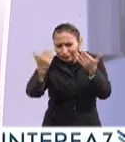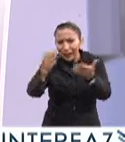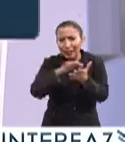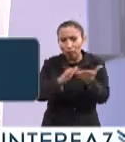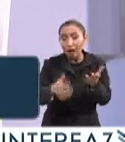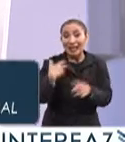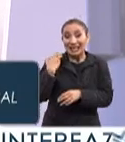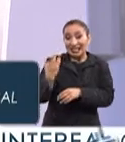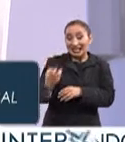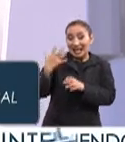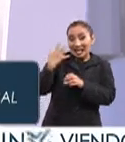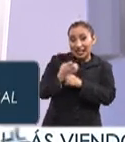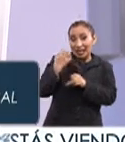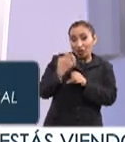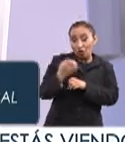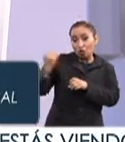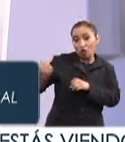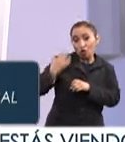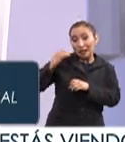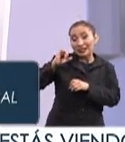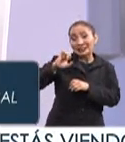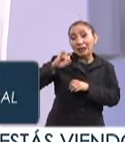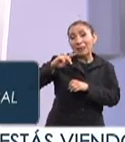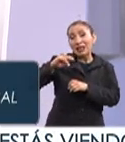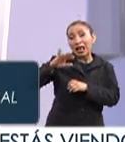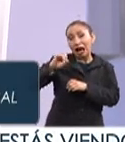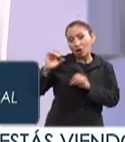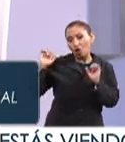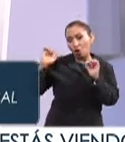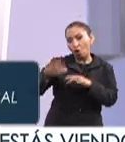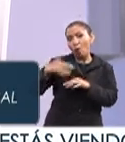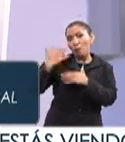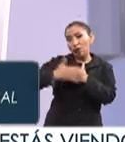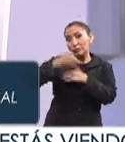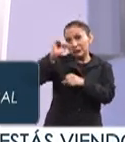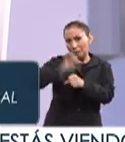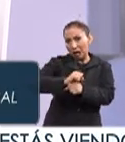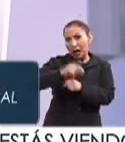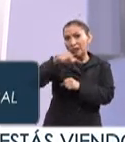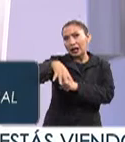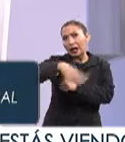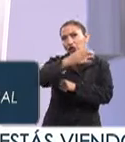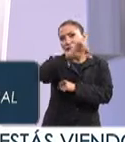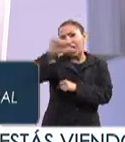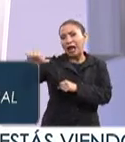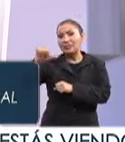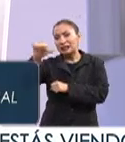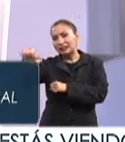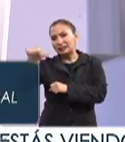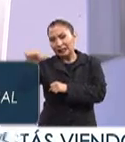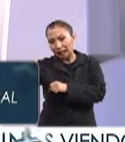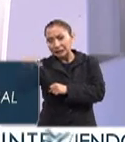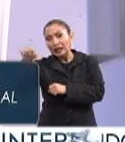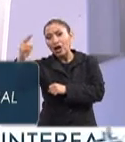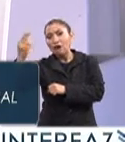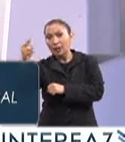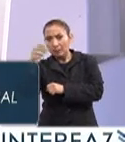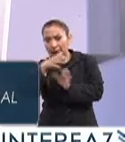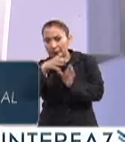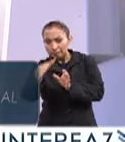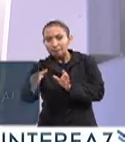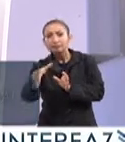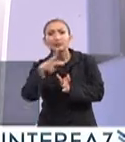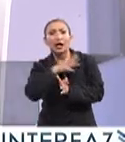este 5º seminario que será la próxima semana del 14 al 16 de